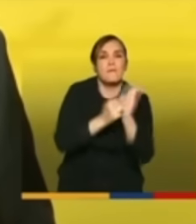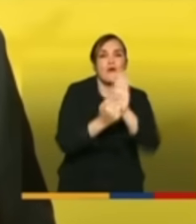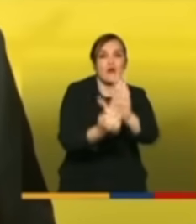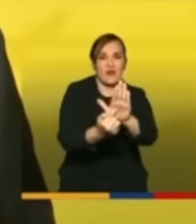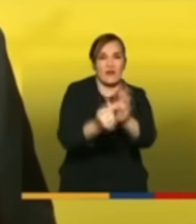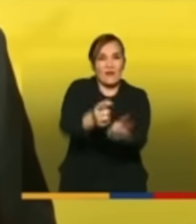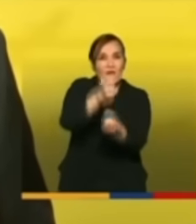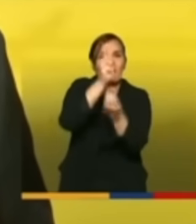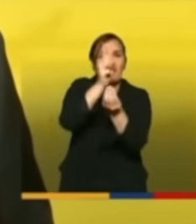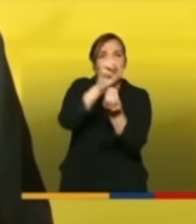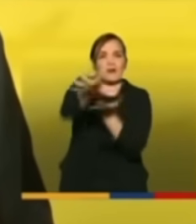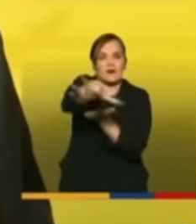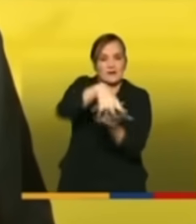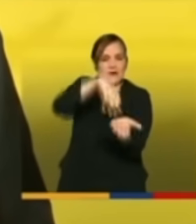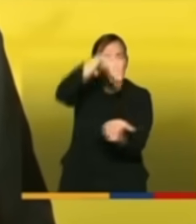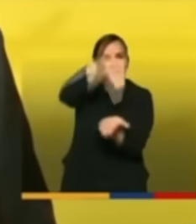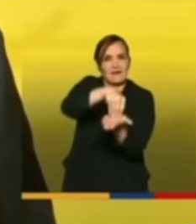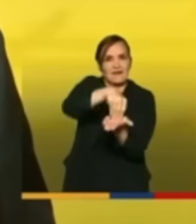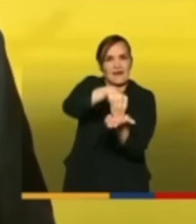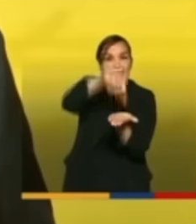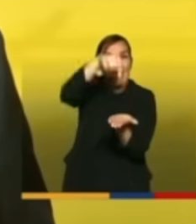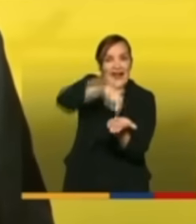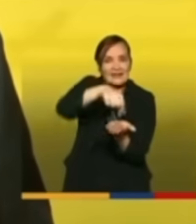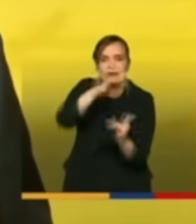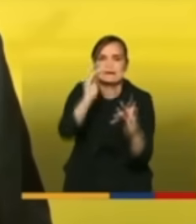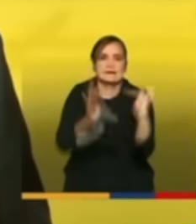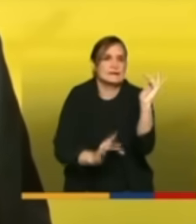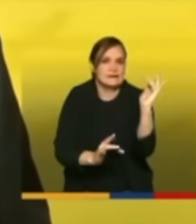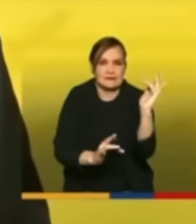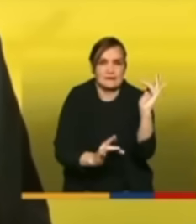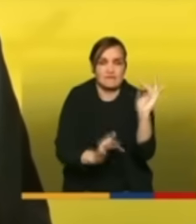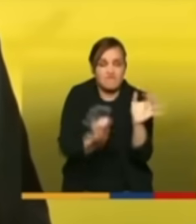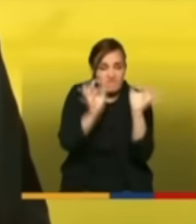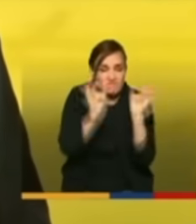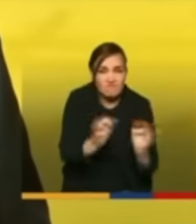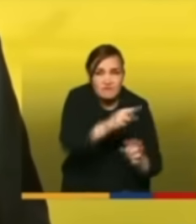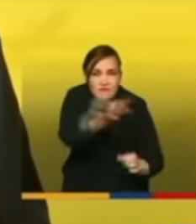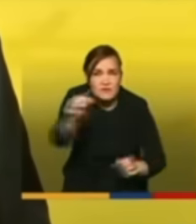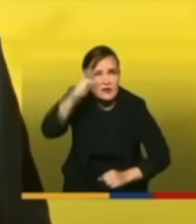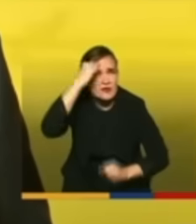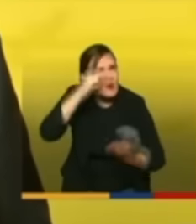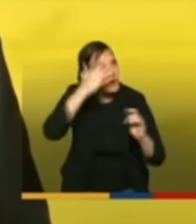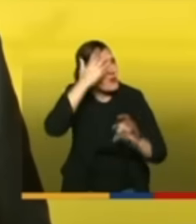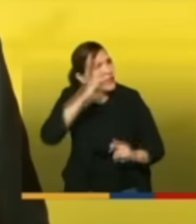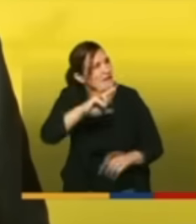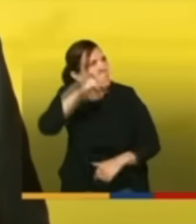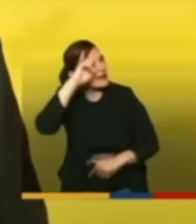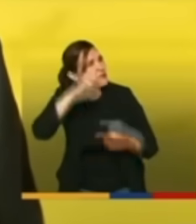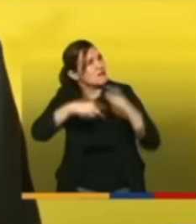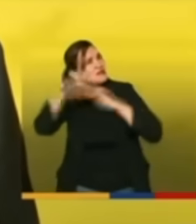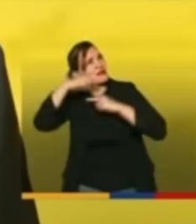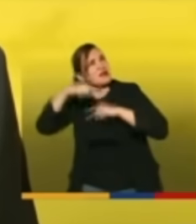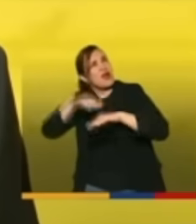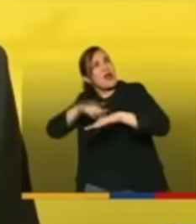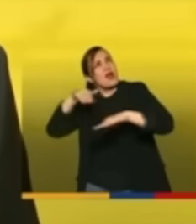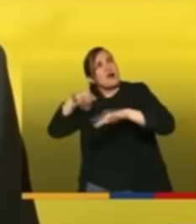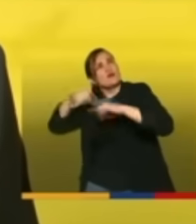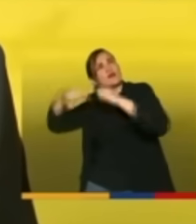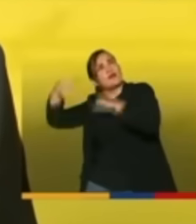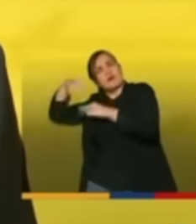corrupción es es un tema que cuando queramos realmente enfrentarlo tenemos que hacer la